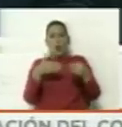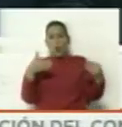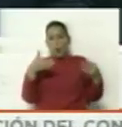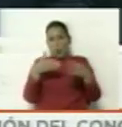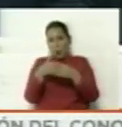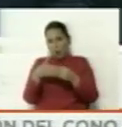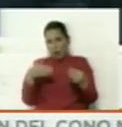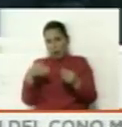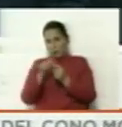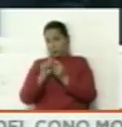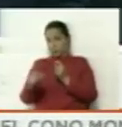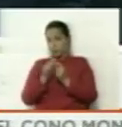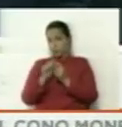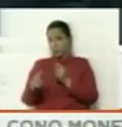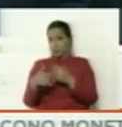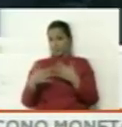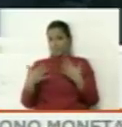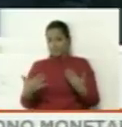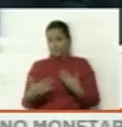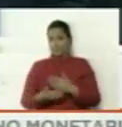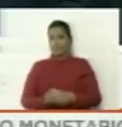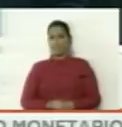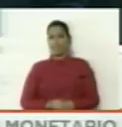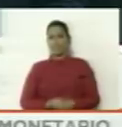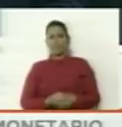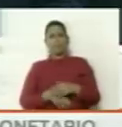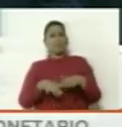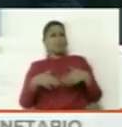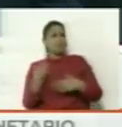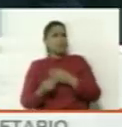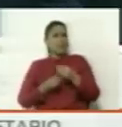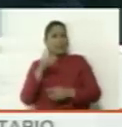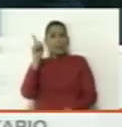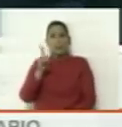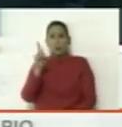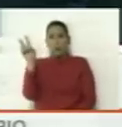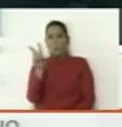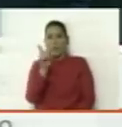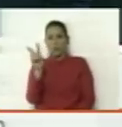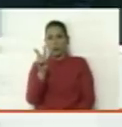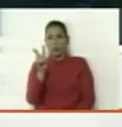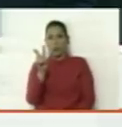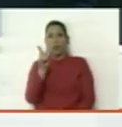$250.000 en efectivo. ¿Qué hace un diputado venezolano con